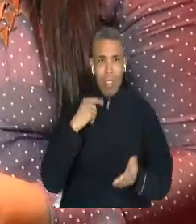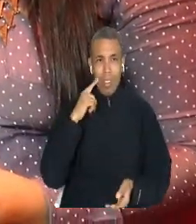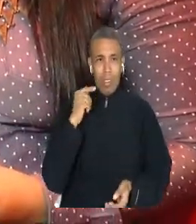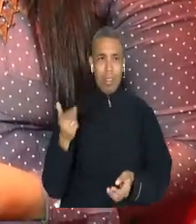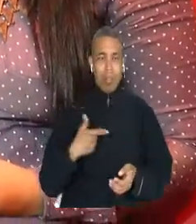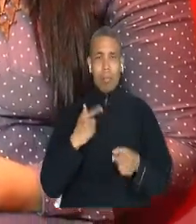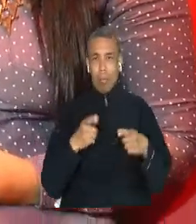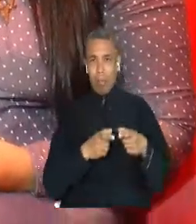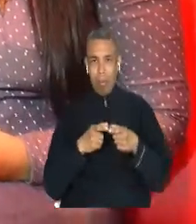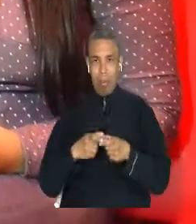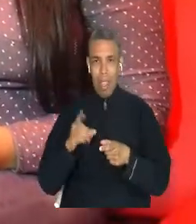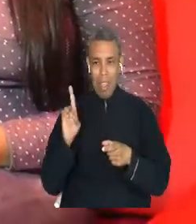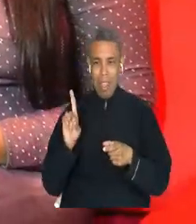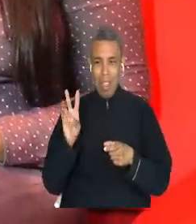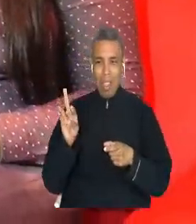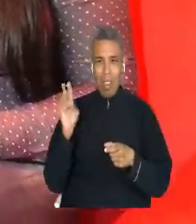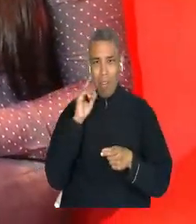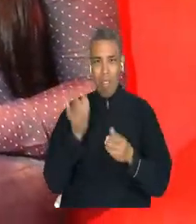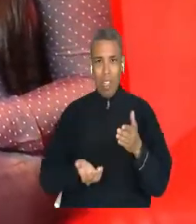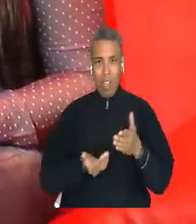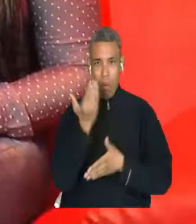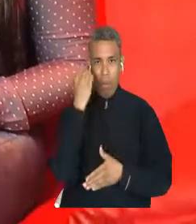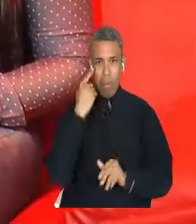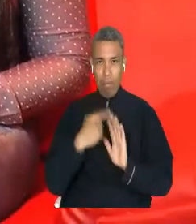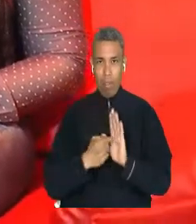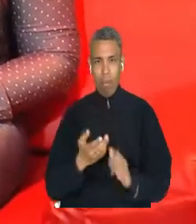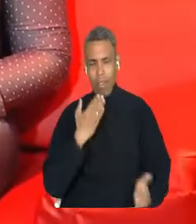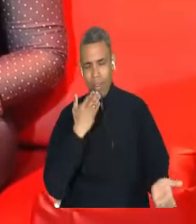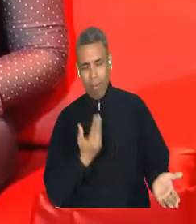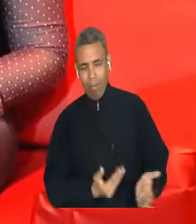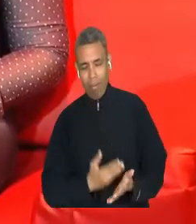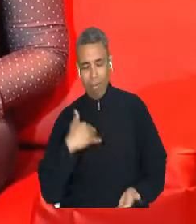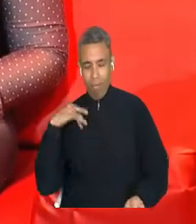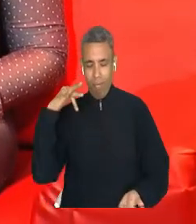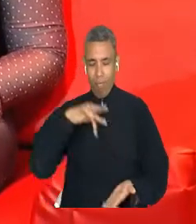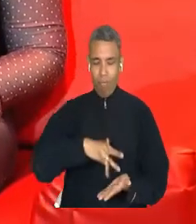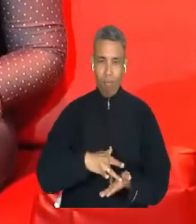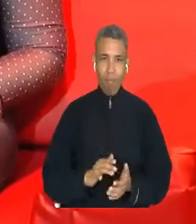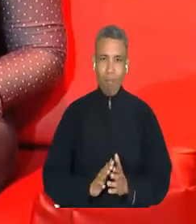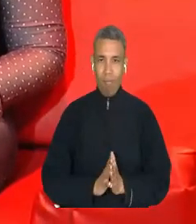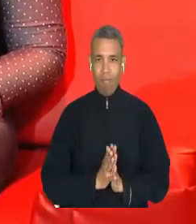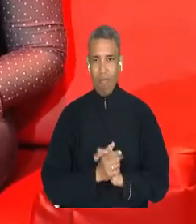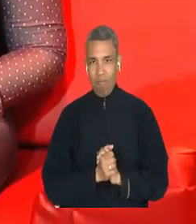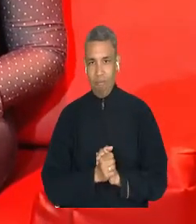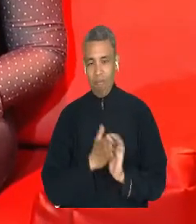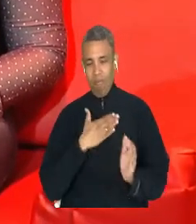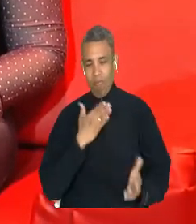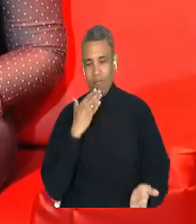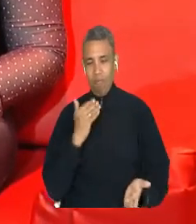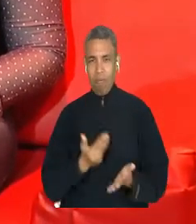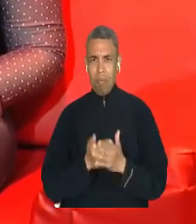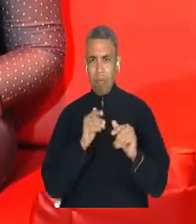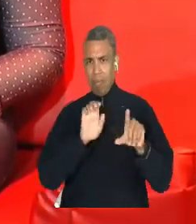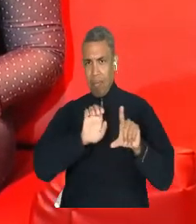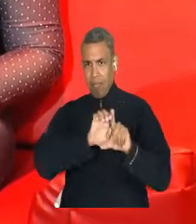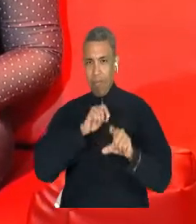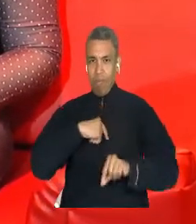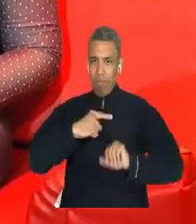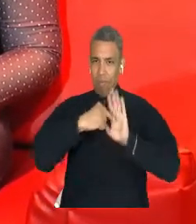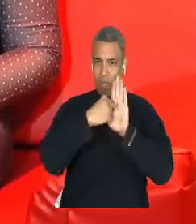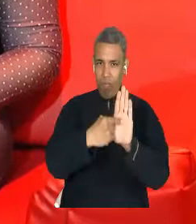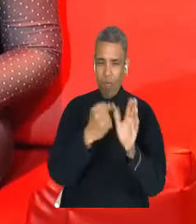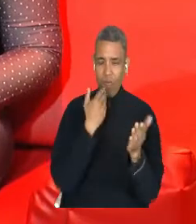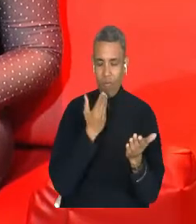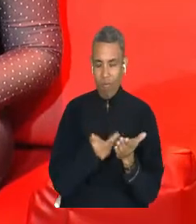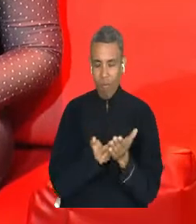poco acerca de este sencillo. Bueno, pues muchas gracias por la invitación, por abrir las puertas y los micrófonos de Enlace para aceptar a este